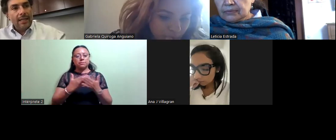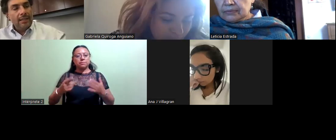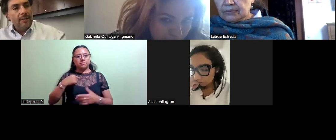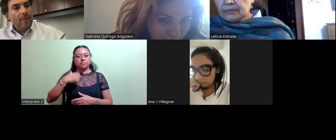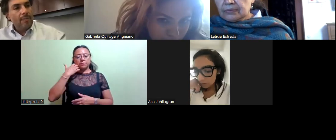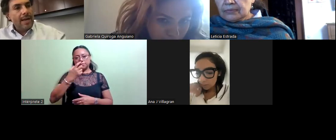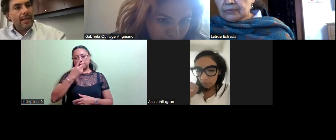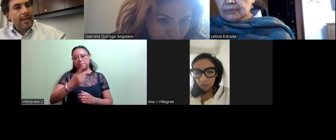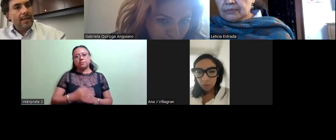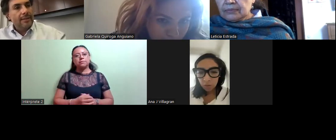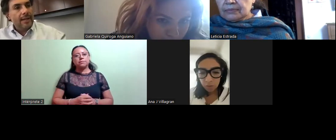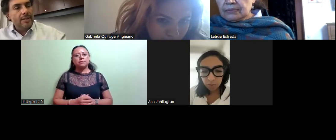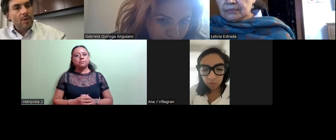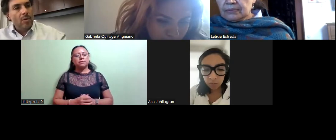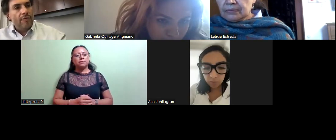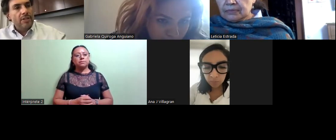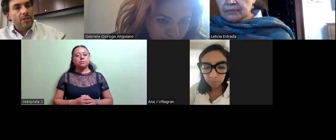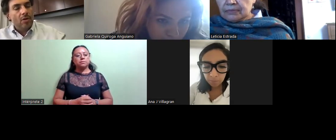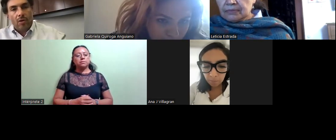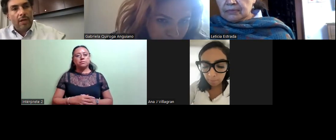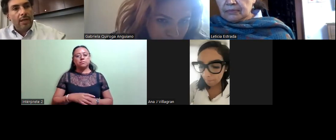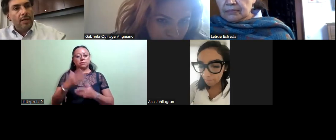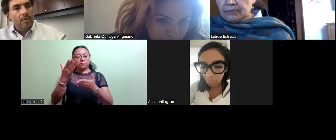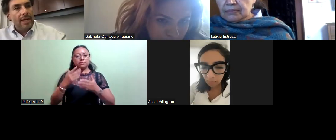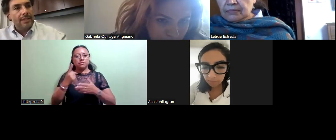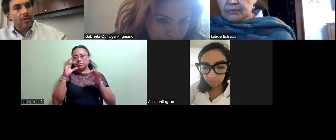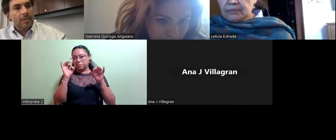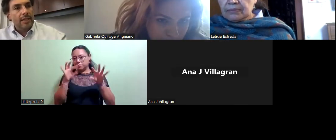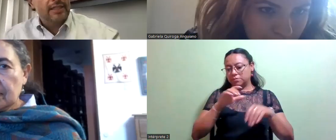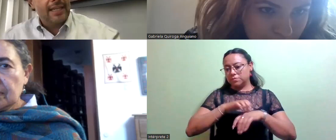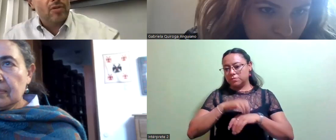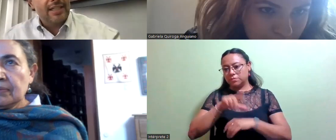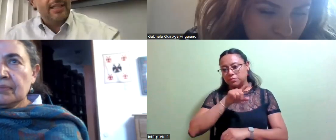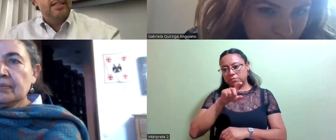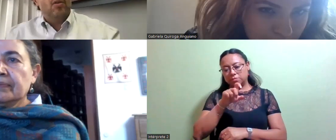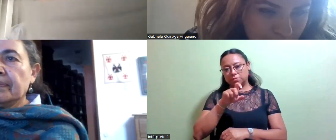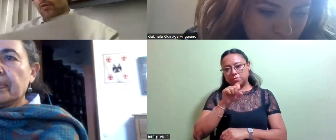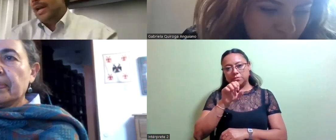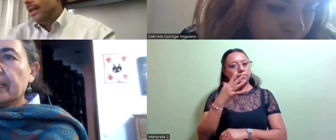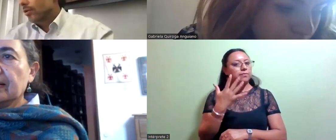y se les informa que se recibió un oficio con el numeral